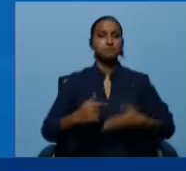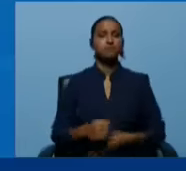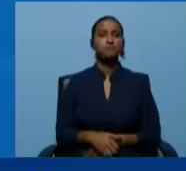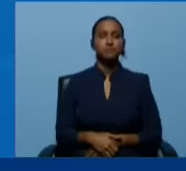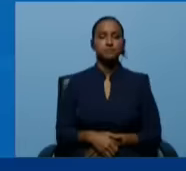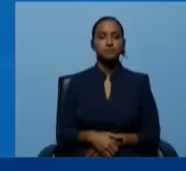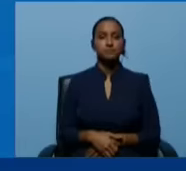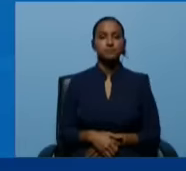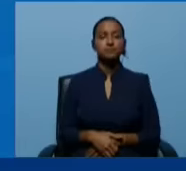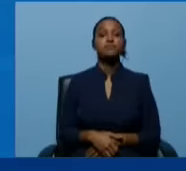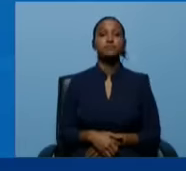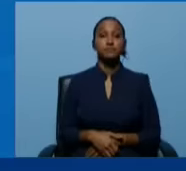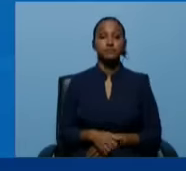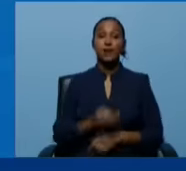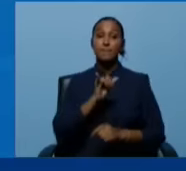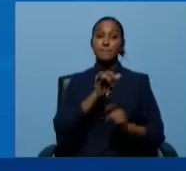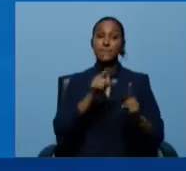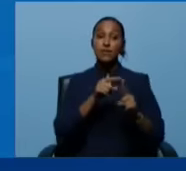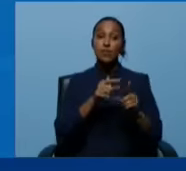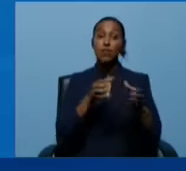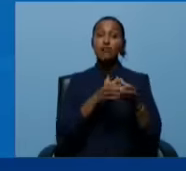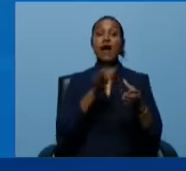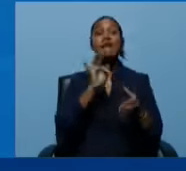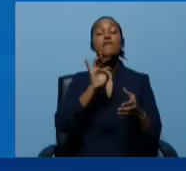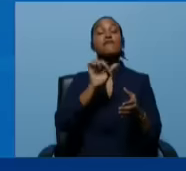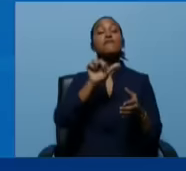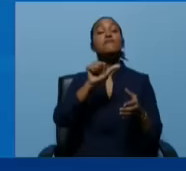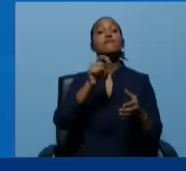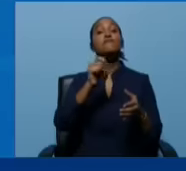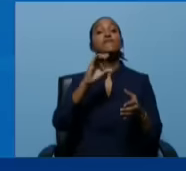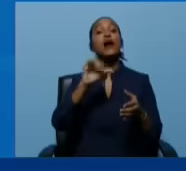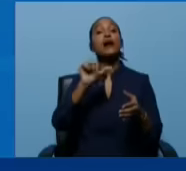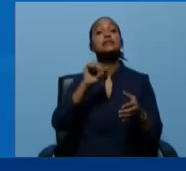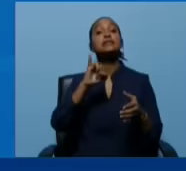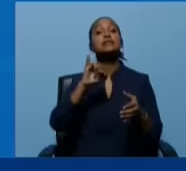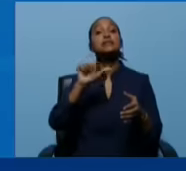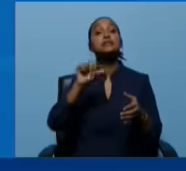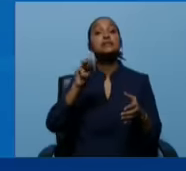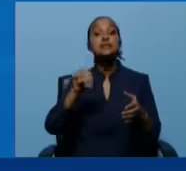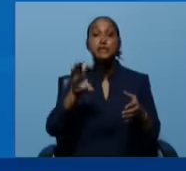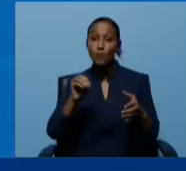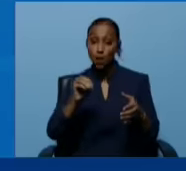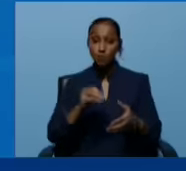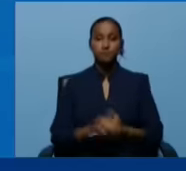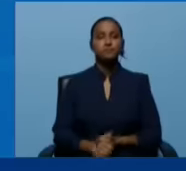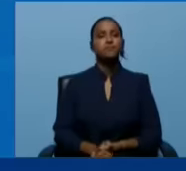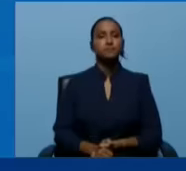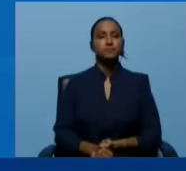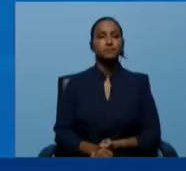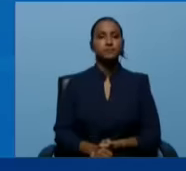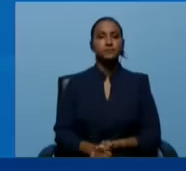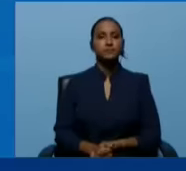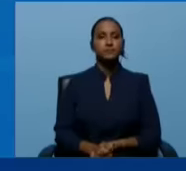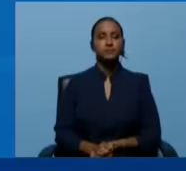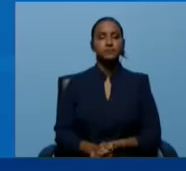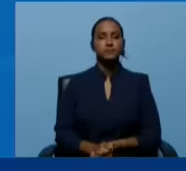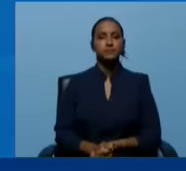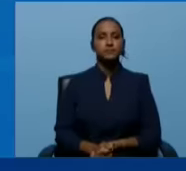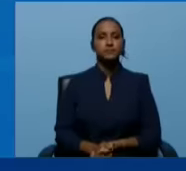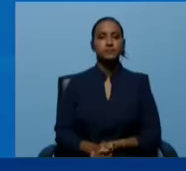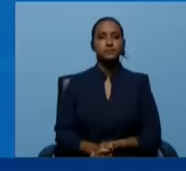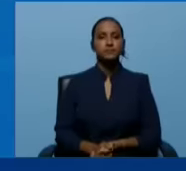El fascismo, pudiéramos decir, el neofascismo, es hijo directo del